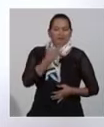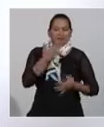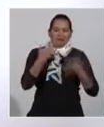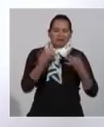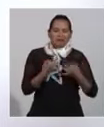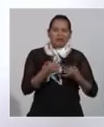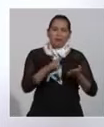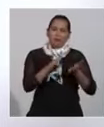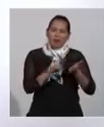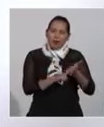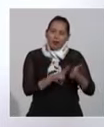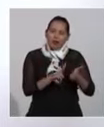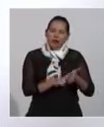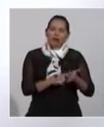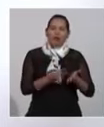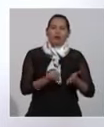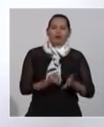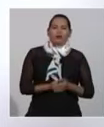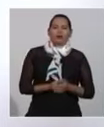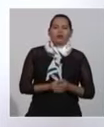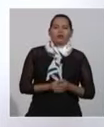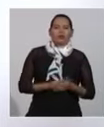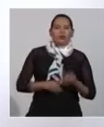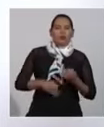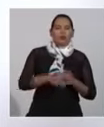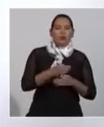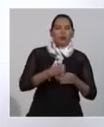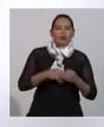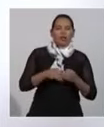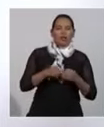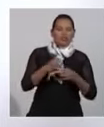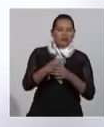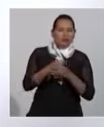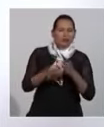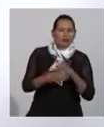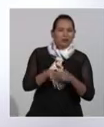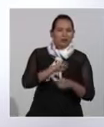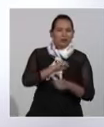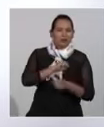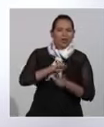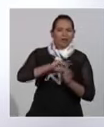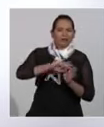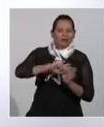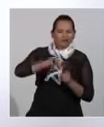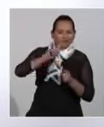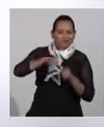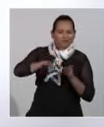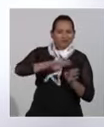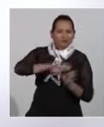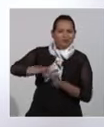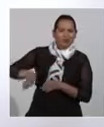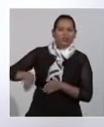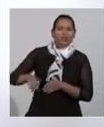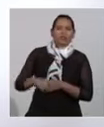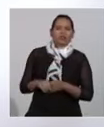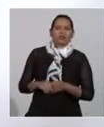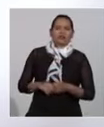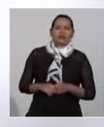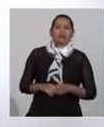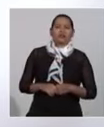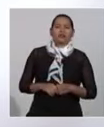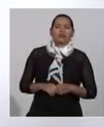ostentación, la opulencia y hasta el miedo que siente la gente cuando ve